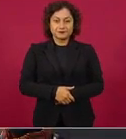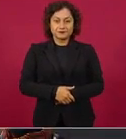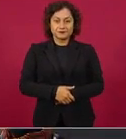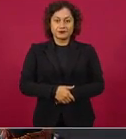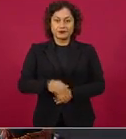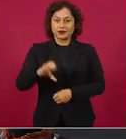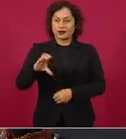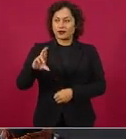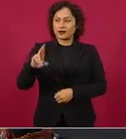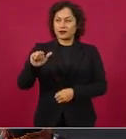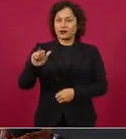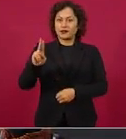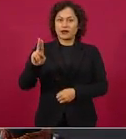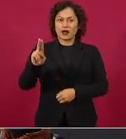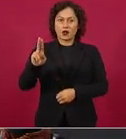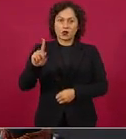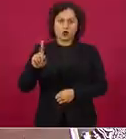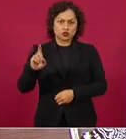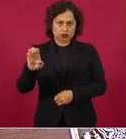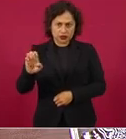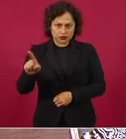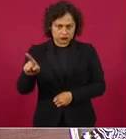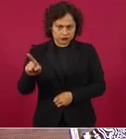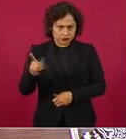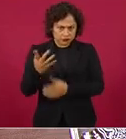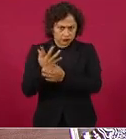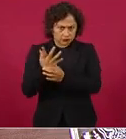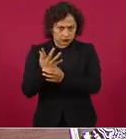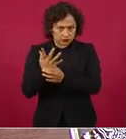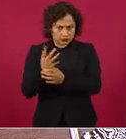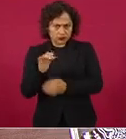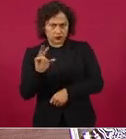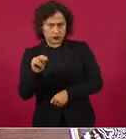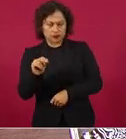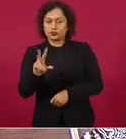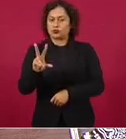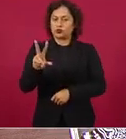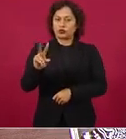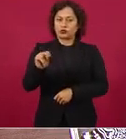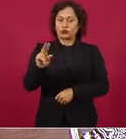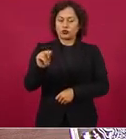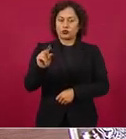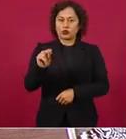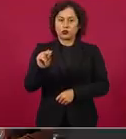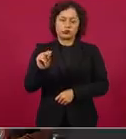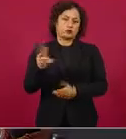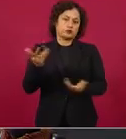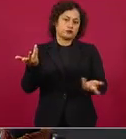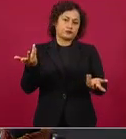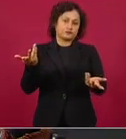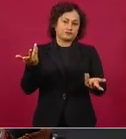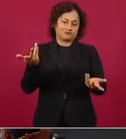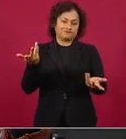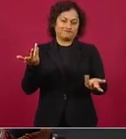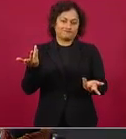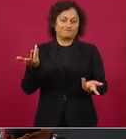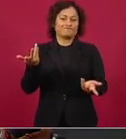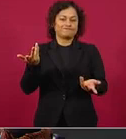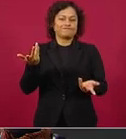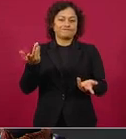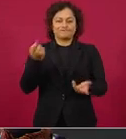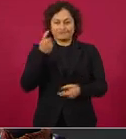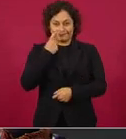Krause no dijo lo que es Loret. No, no es. Es mañoso.